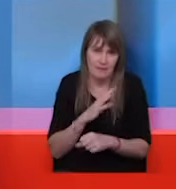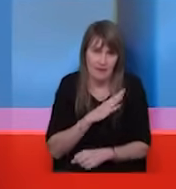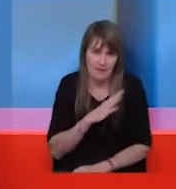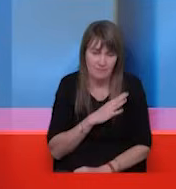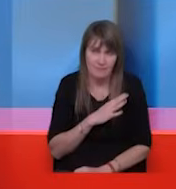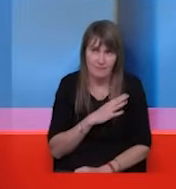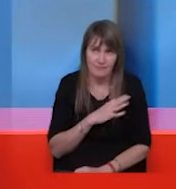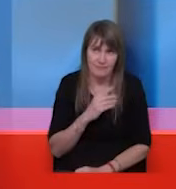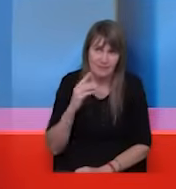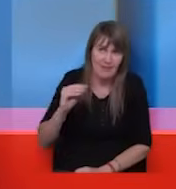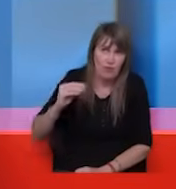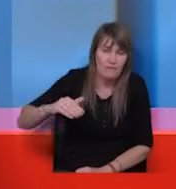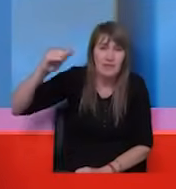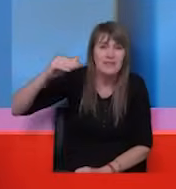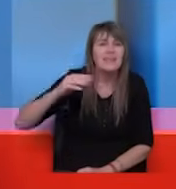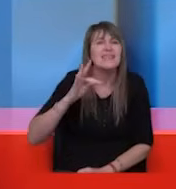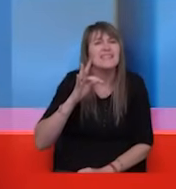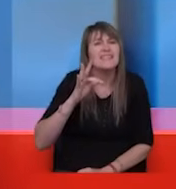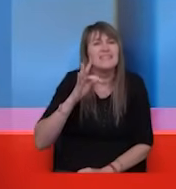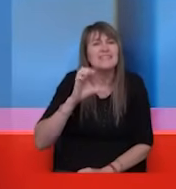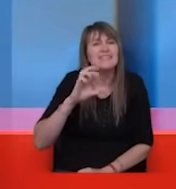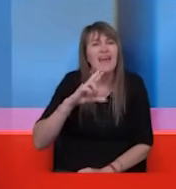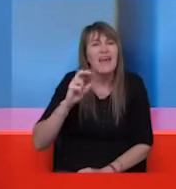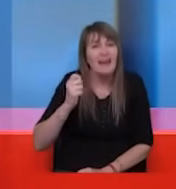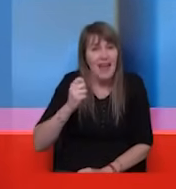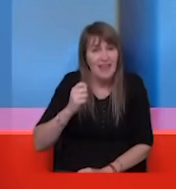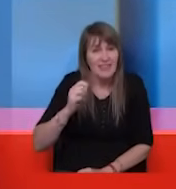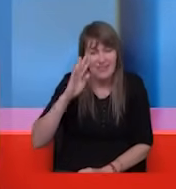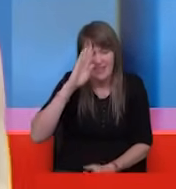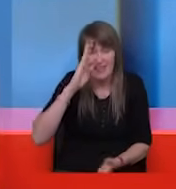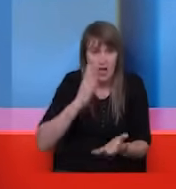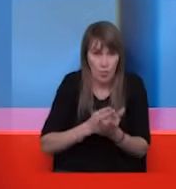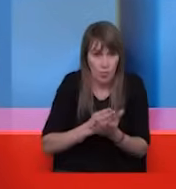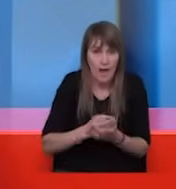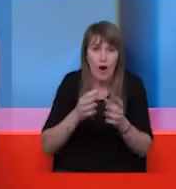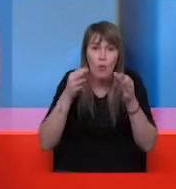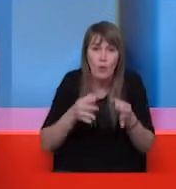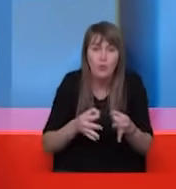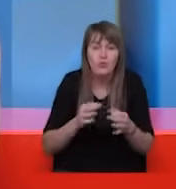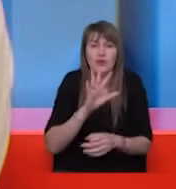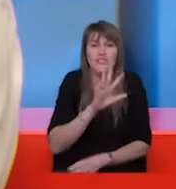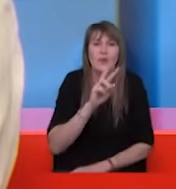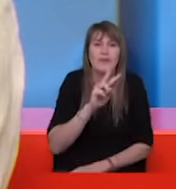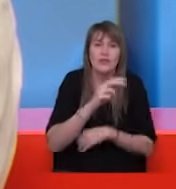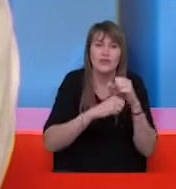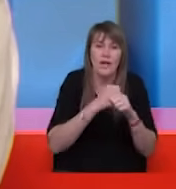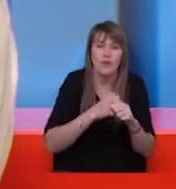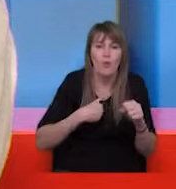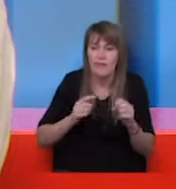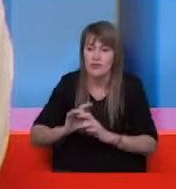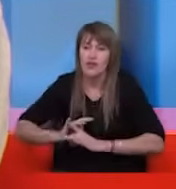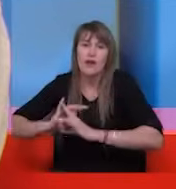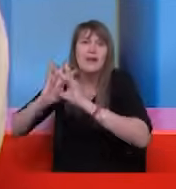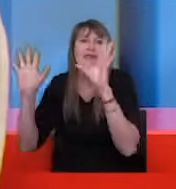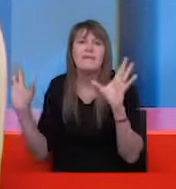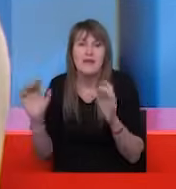Y lo mismo Terra, la dictadura de Terra cumple 52 años cuando yo salí en libertad con la amnistía. Son